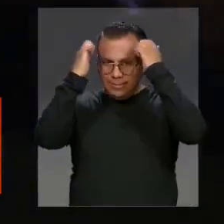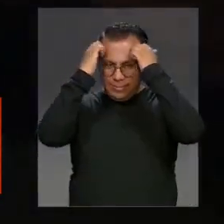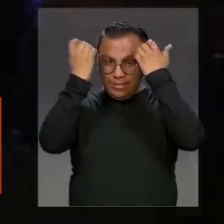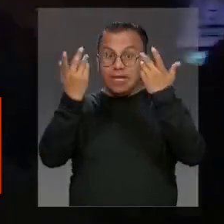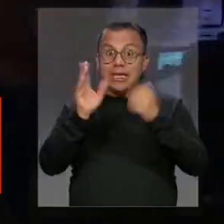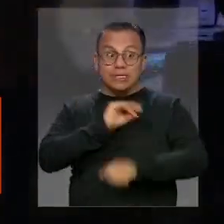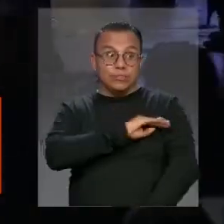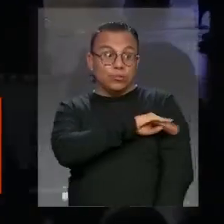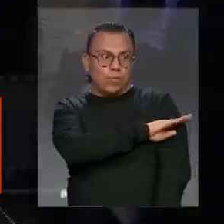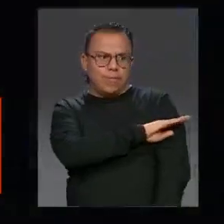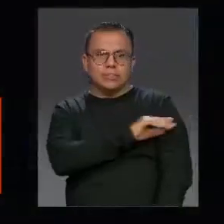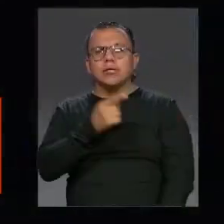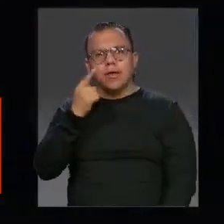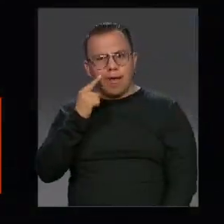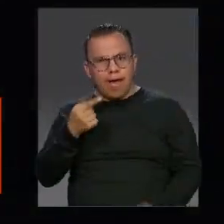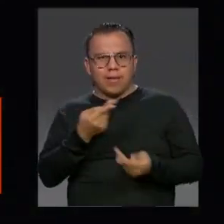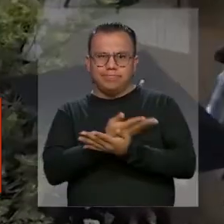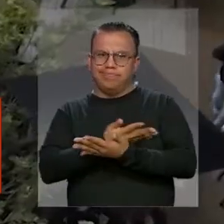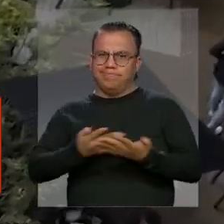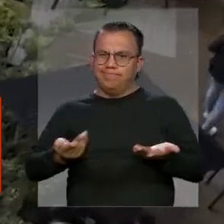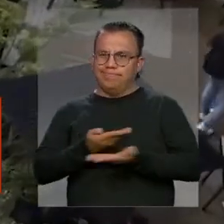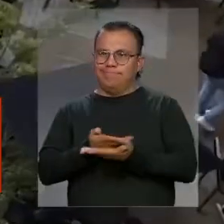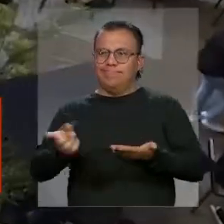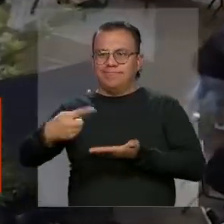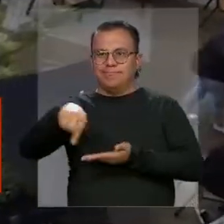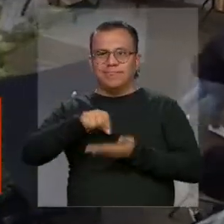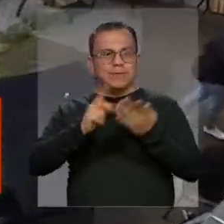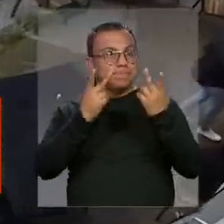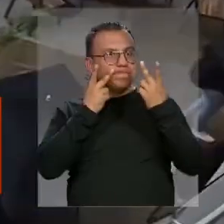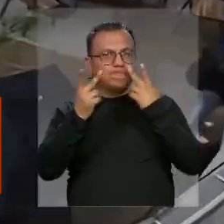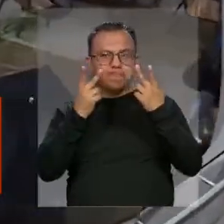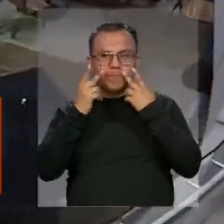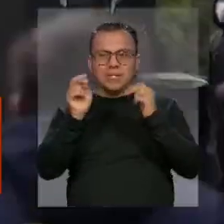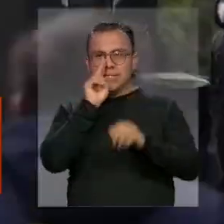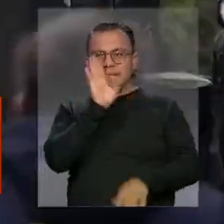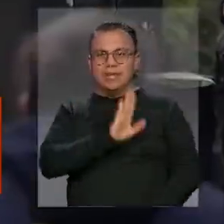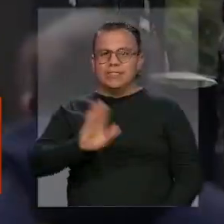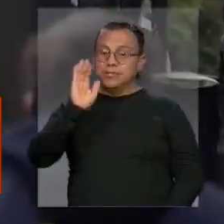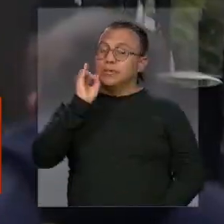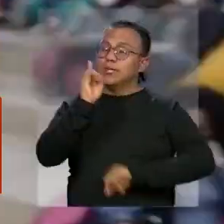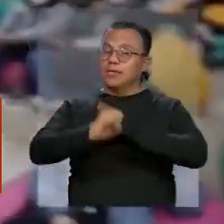Sumapaz, ofreciendo una parrilla de productos audiovisuales nacionales e